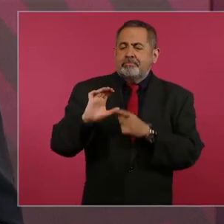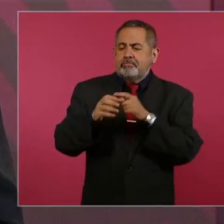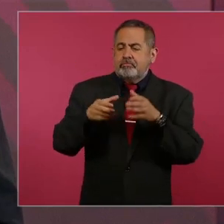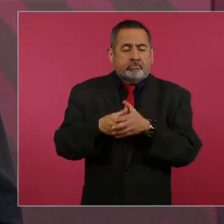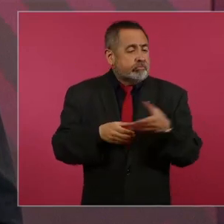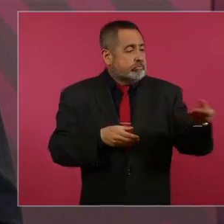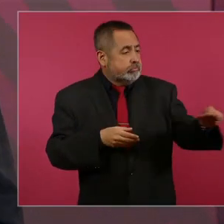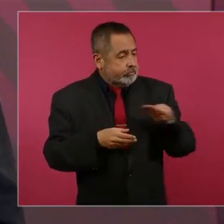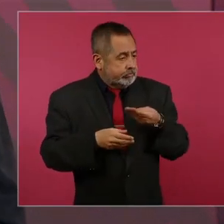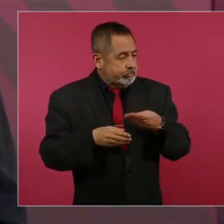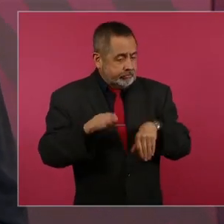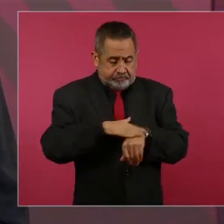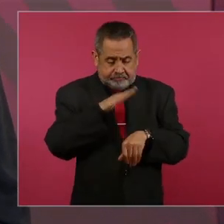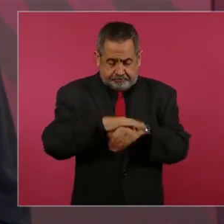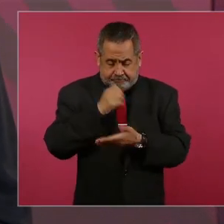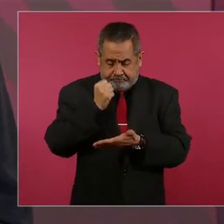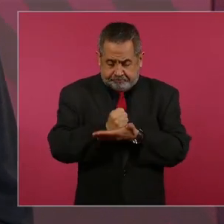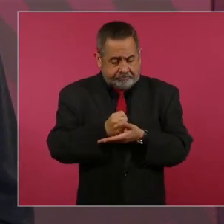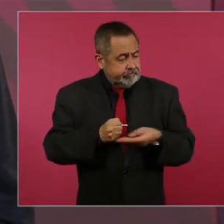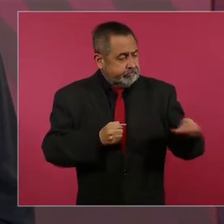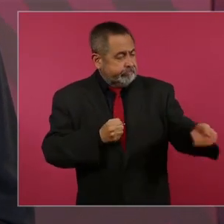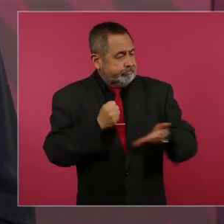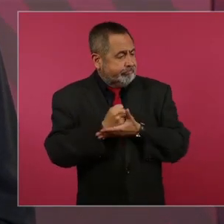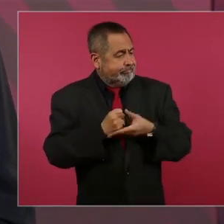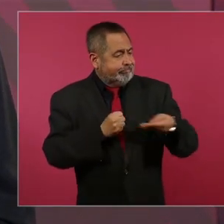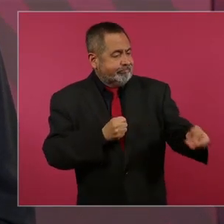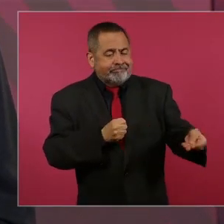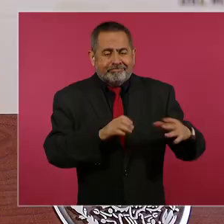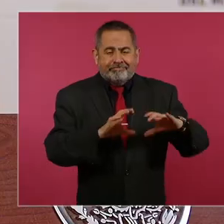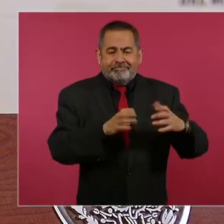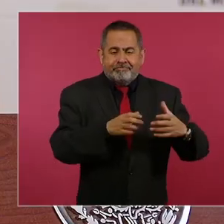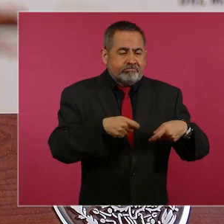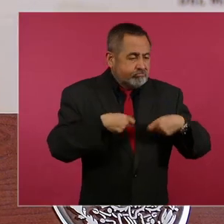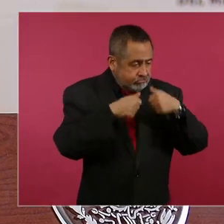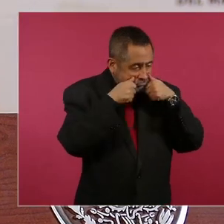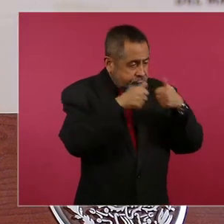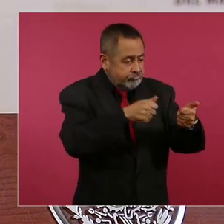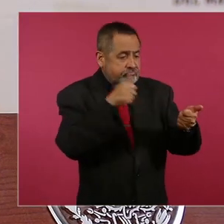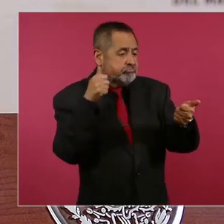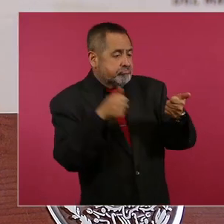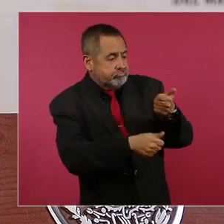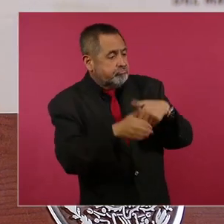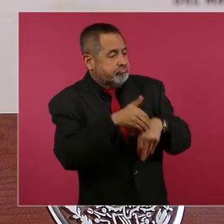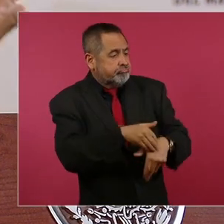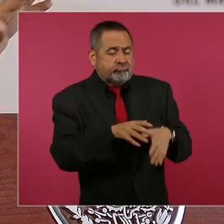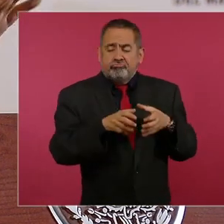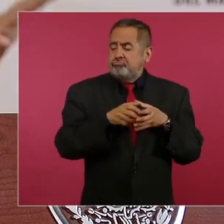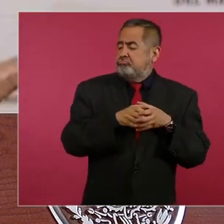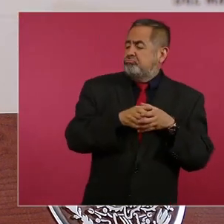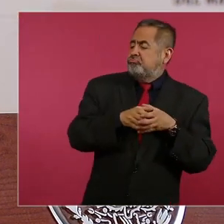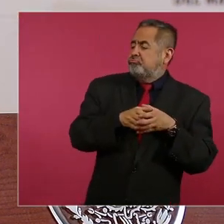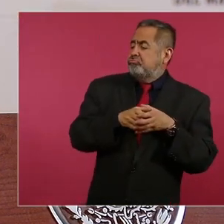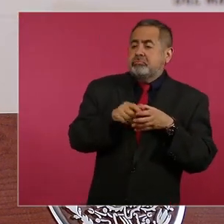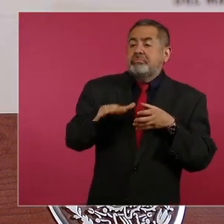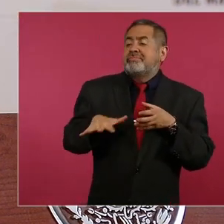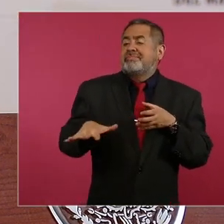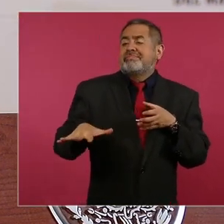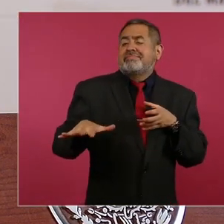no les importaba la mayoría del pueblo.